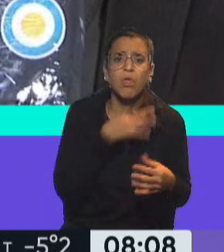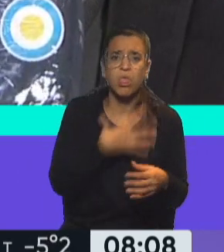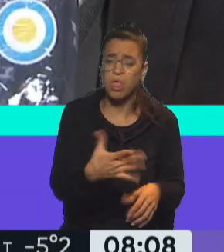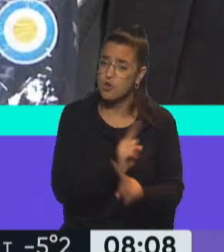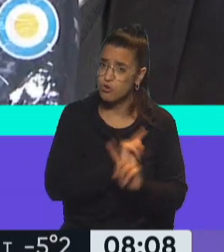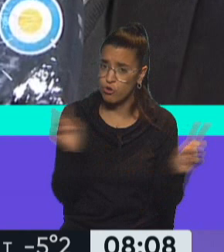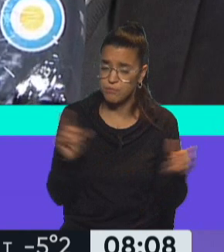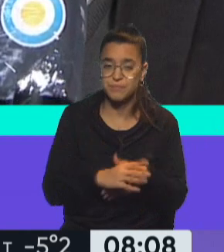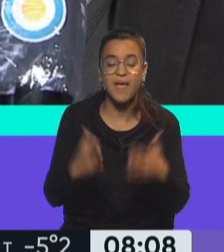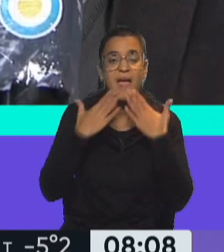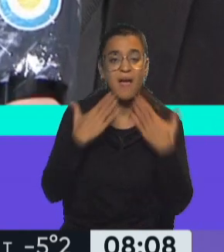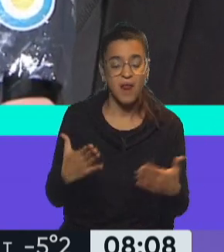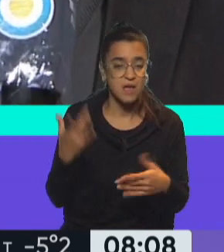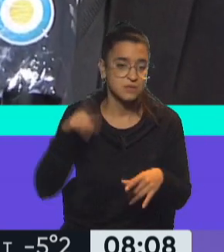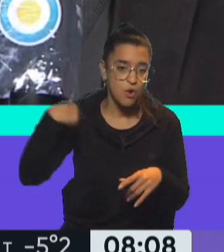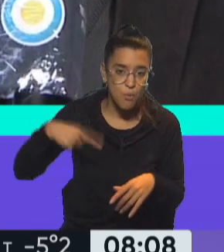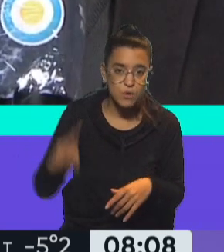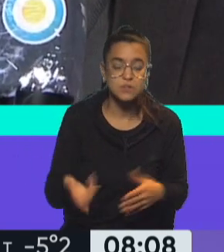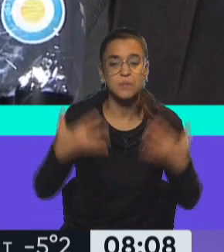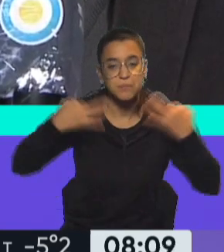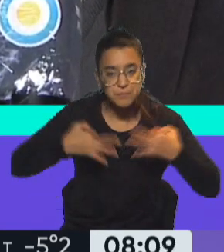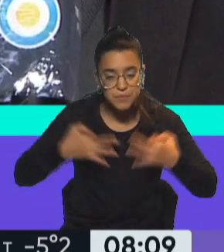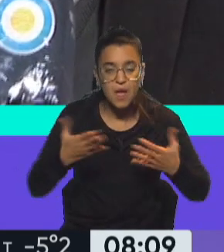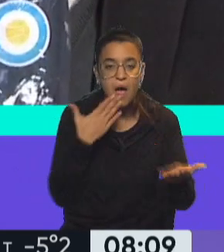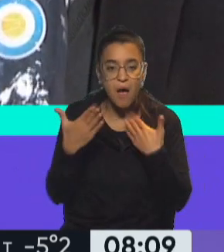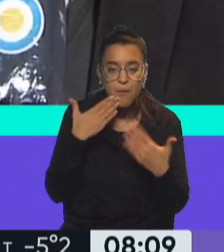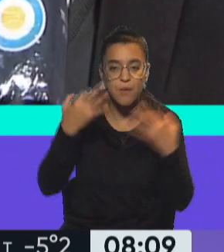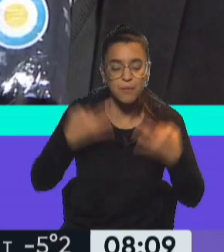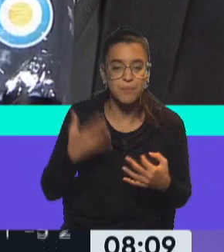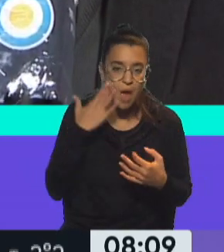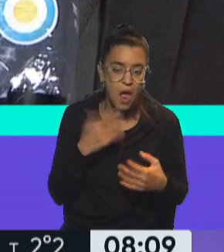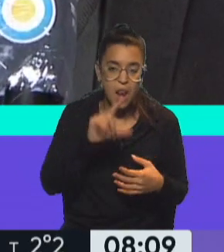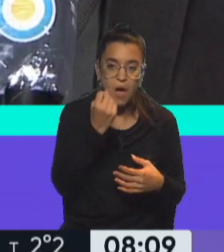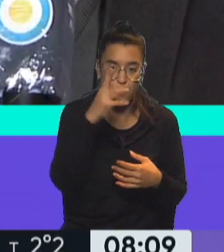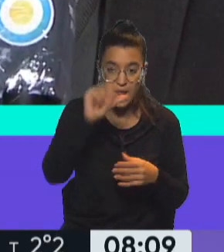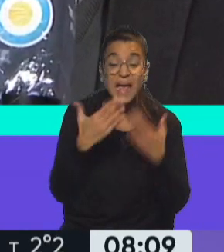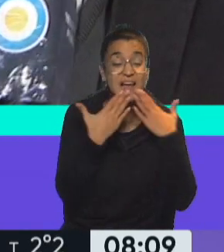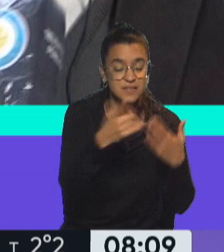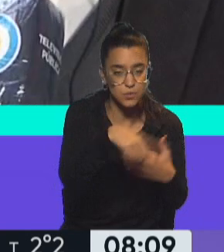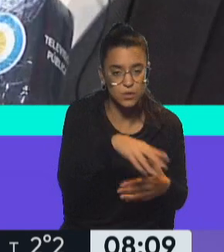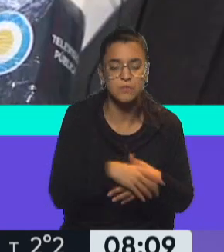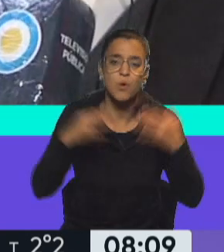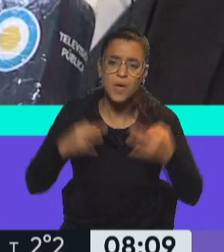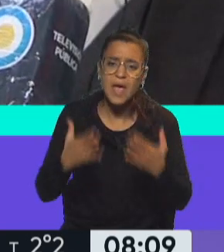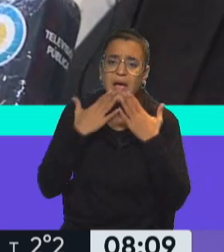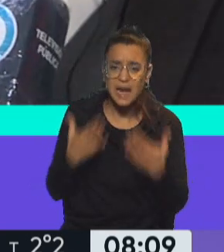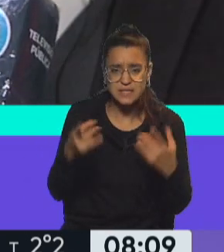relajar. Gracias, doctor, como siempre, un gustazo hablar con usted, muy amable. ¿Laura? Gracias a ustedes. Bien, gracias a ustedes.